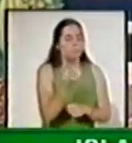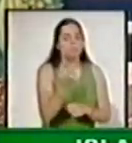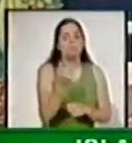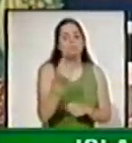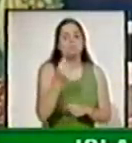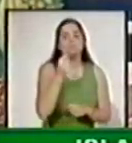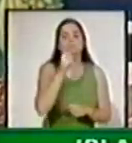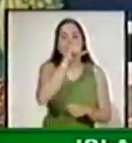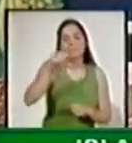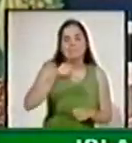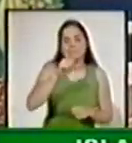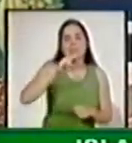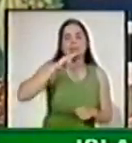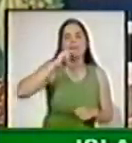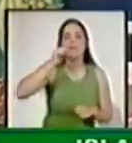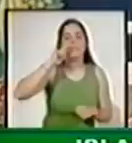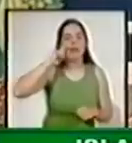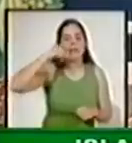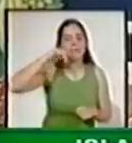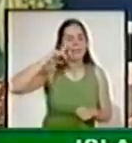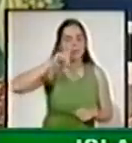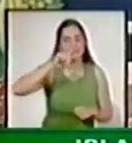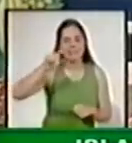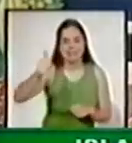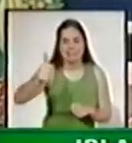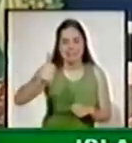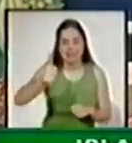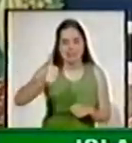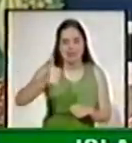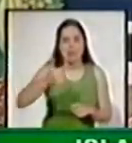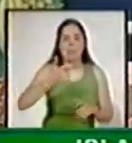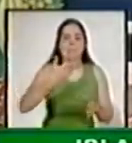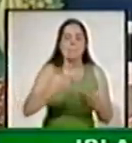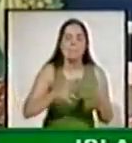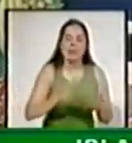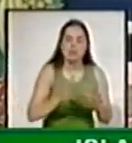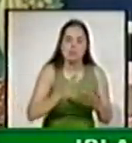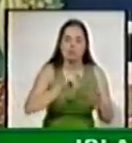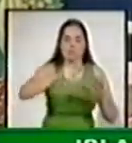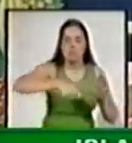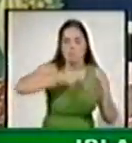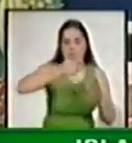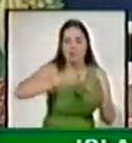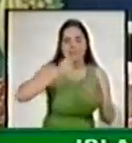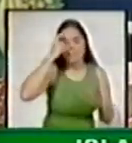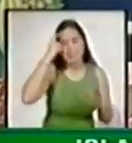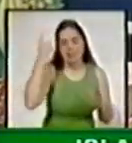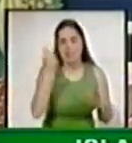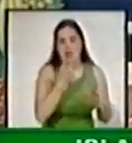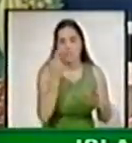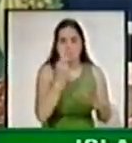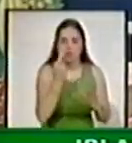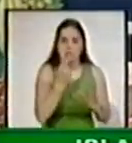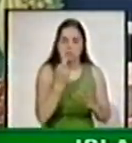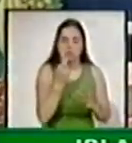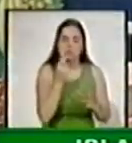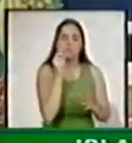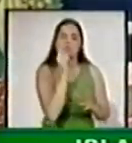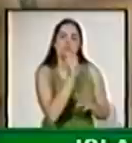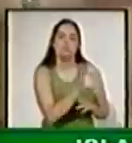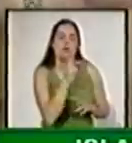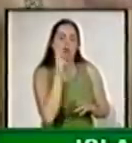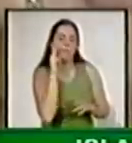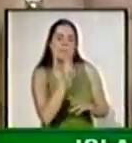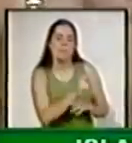vainilla, Pancho. ¿Cuánto lo vamos a batir? Aproximadamente 10 minutos. Entonces, obtengo este resultado. Miren